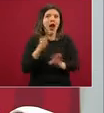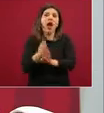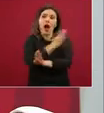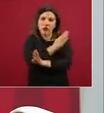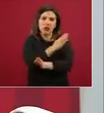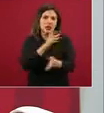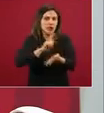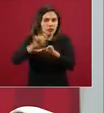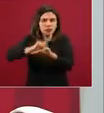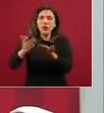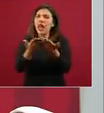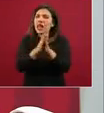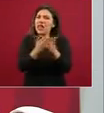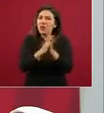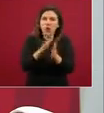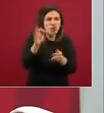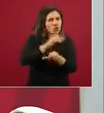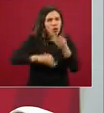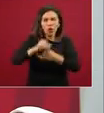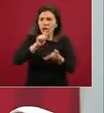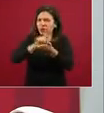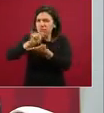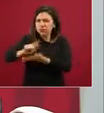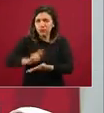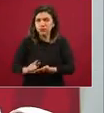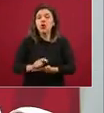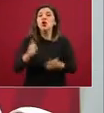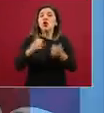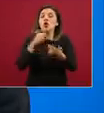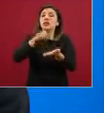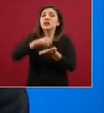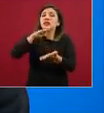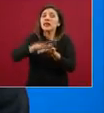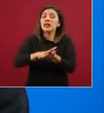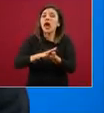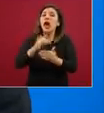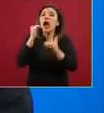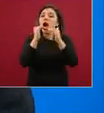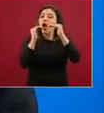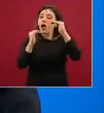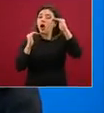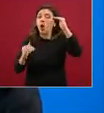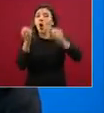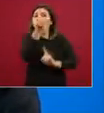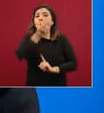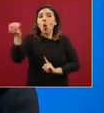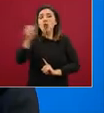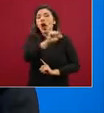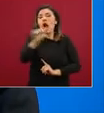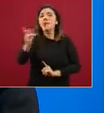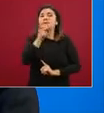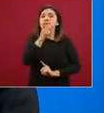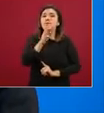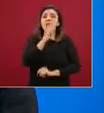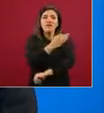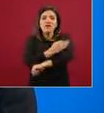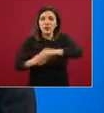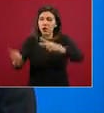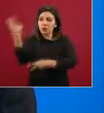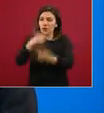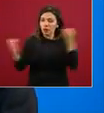previamente los libros de texto, citando de manera escalonada a las madres y padres de